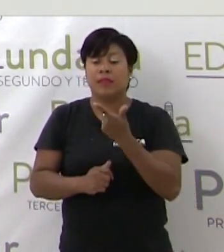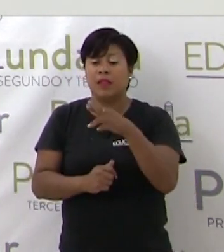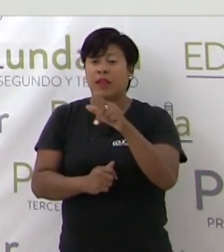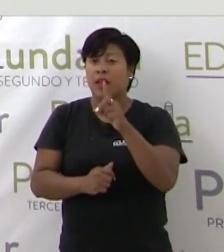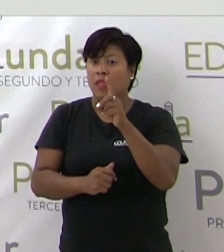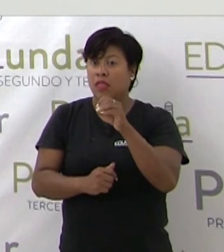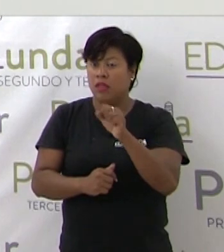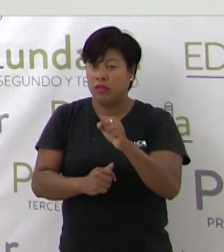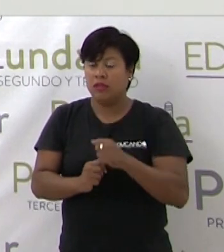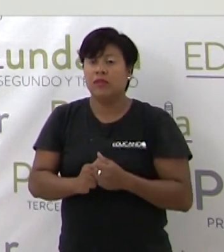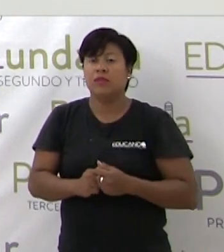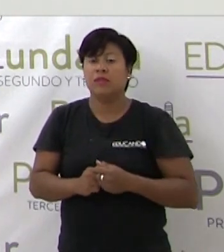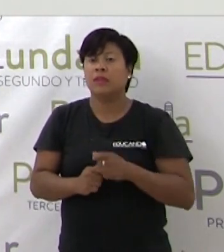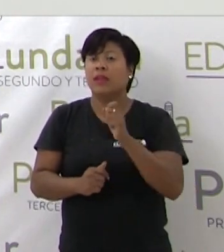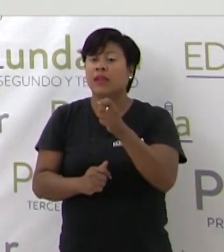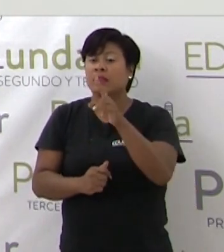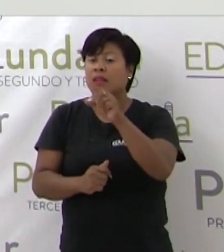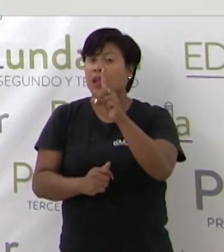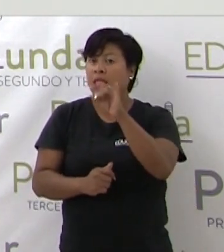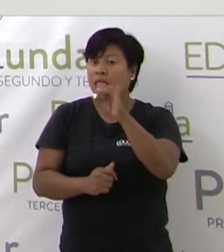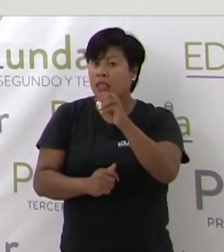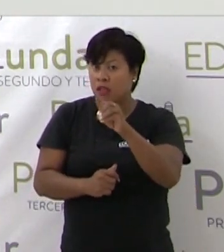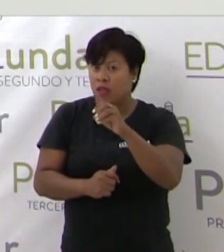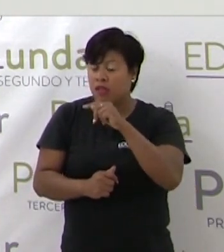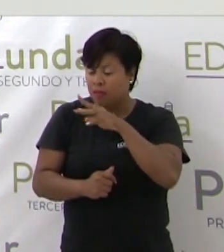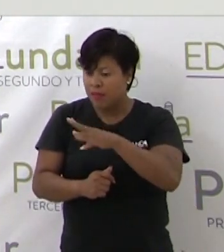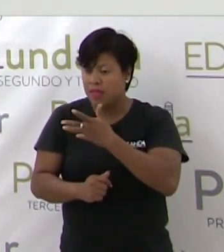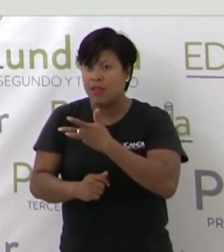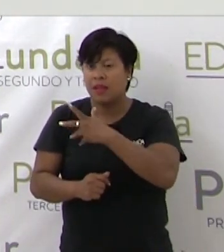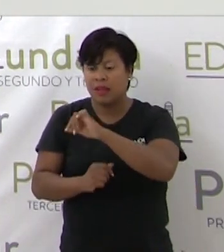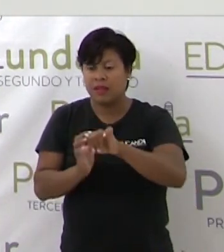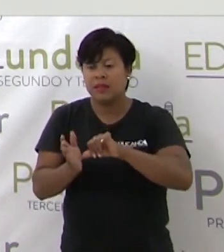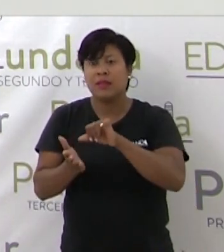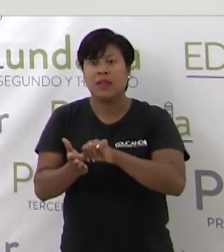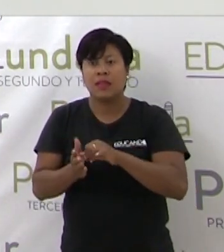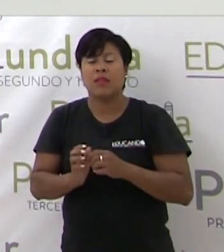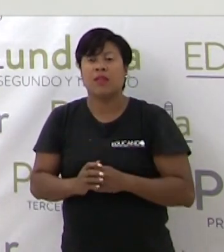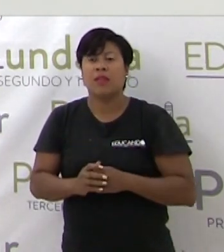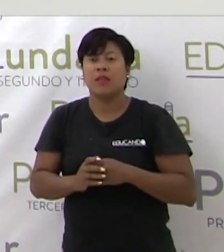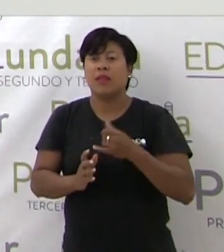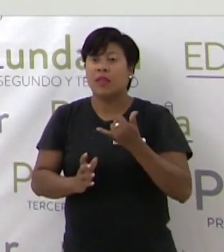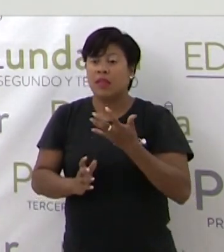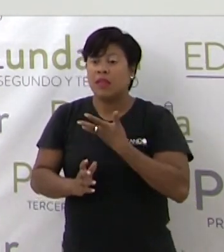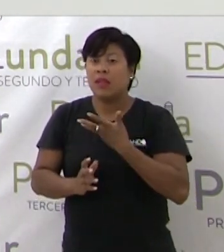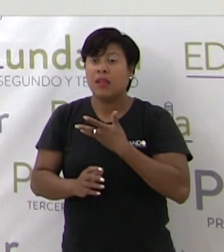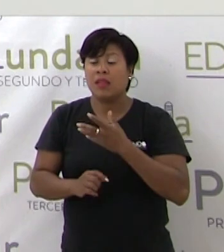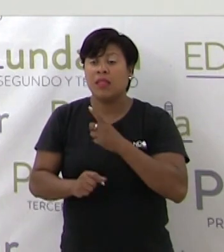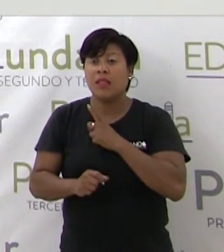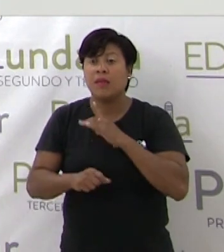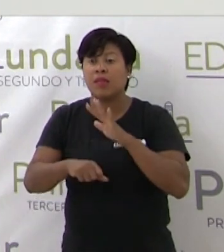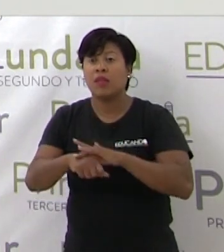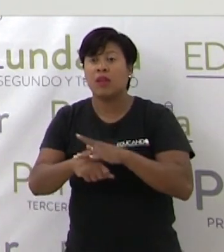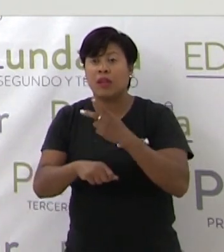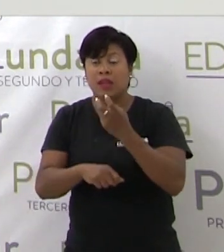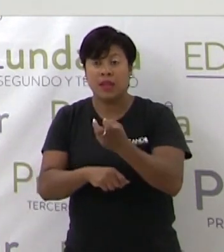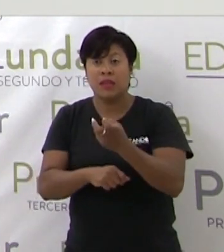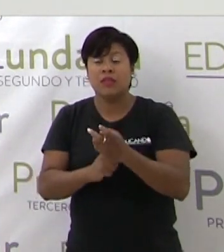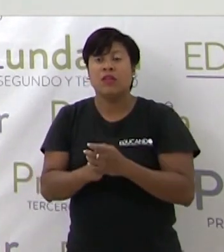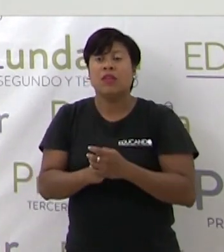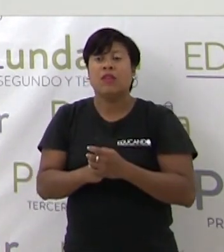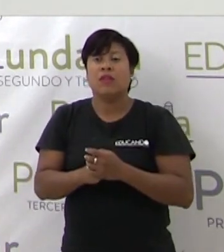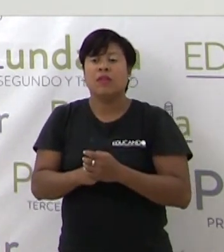grados, que es el radio también, ya sabemos que tiene un centro. Y pues bueno, que tiene que tocar una figura circunscrita, tiene que